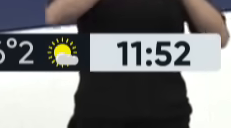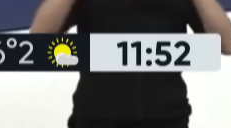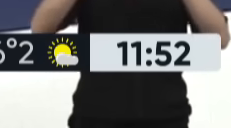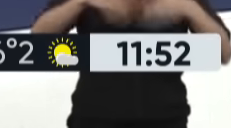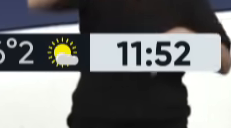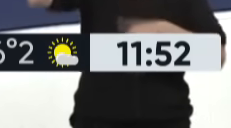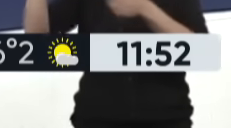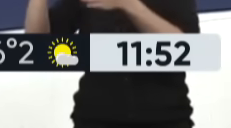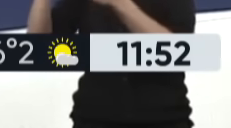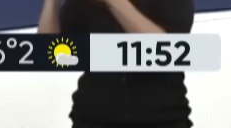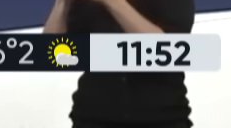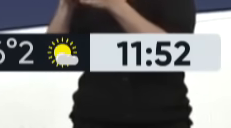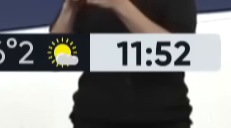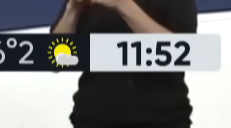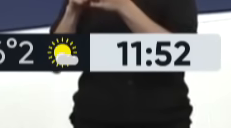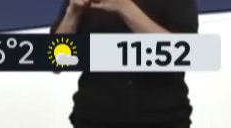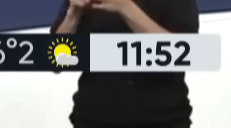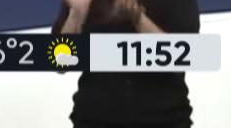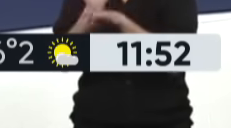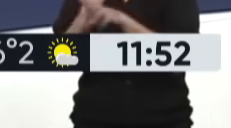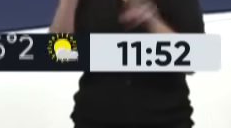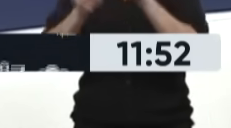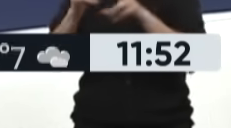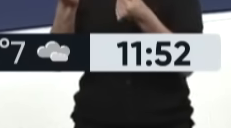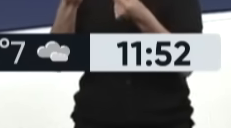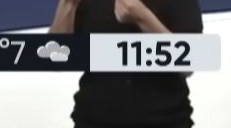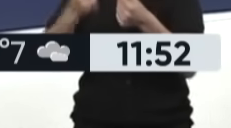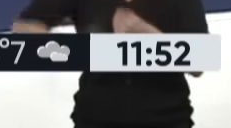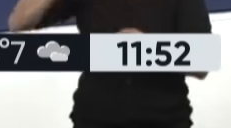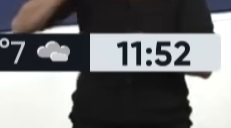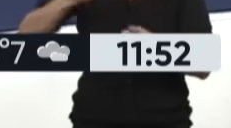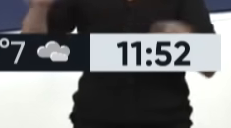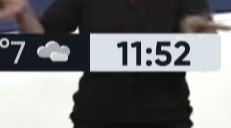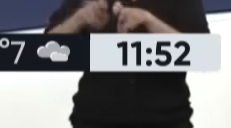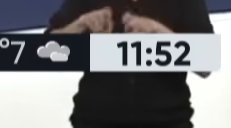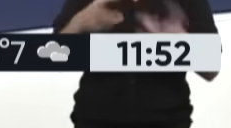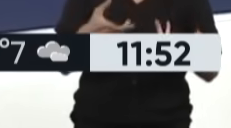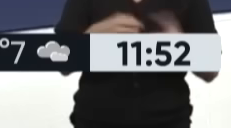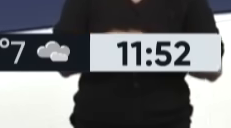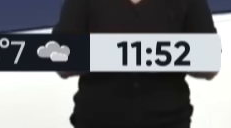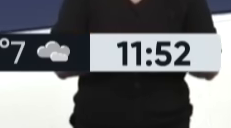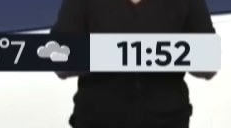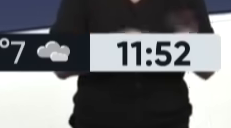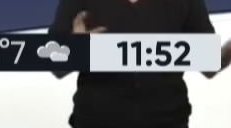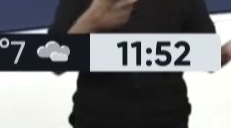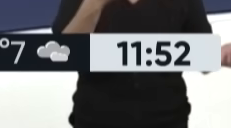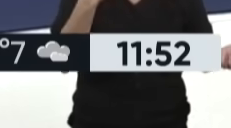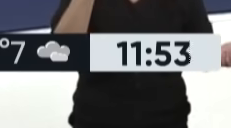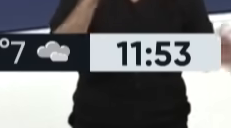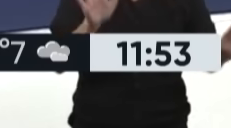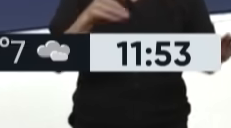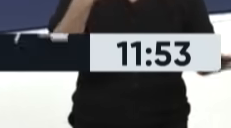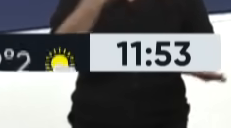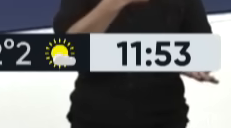evaluación y qué novedad le puede dar usted a la opinión pública argentina de si esa operación fue